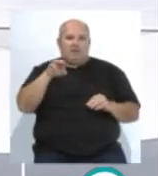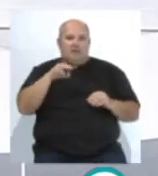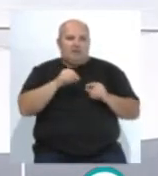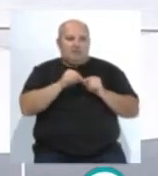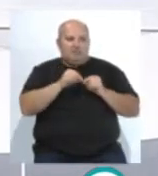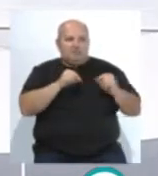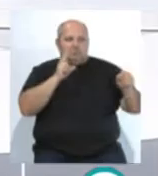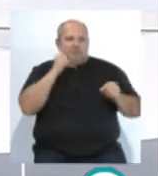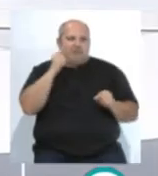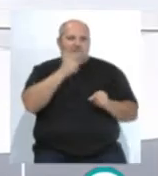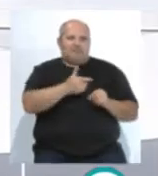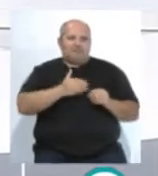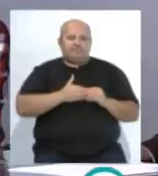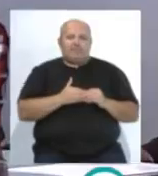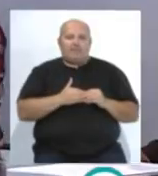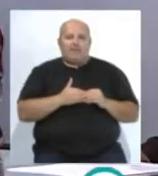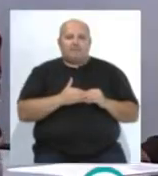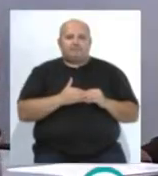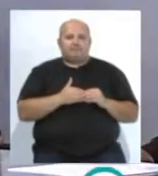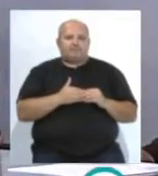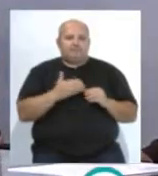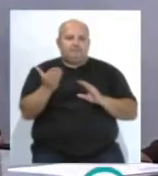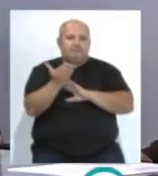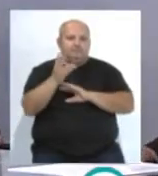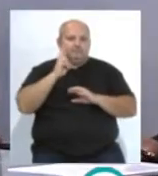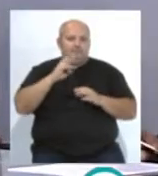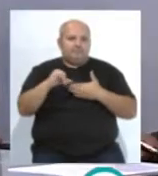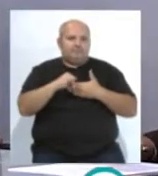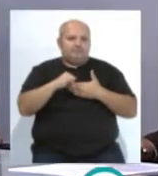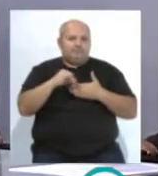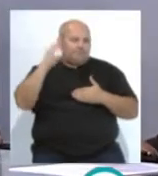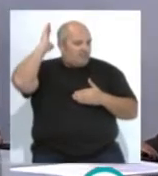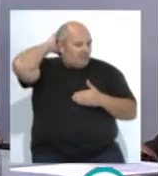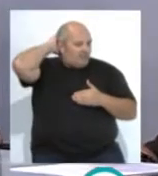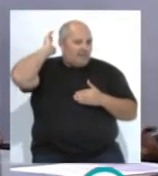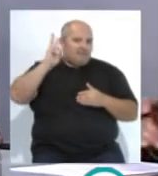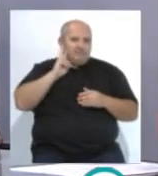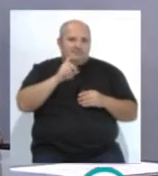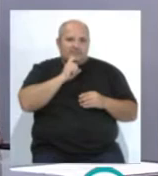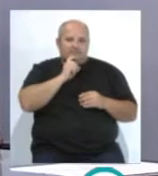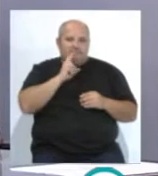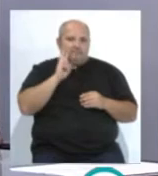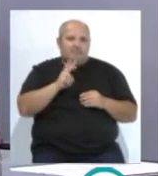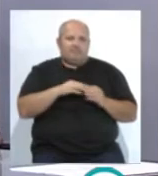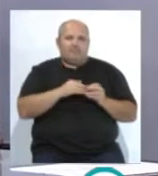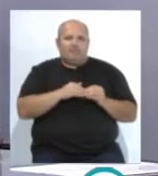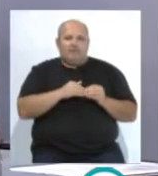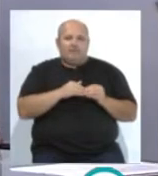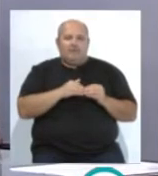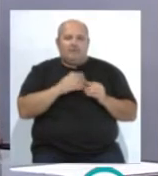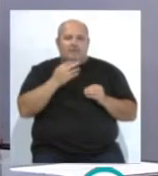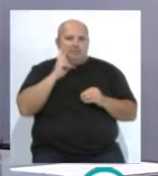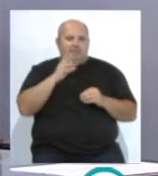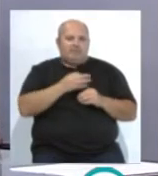jugada. Claro. Sobre todo la lateral, la toma lateral es la que mejor se ve, ¿no? Sí. La que está de espalda es difícil verla, pero la lateral